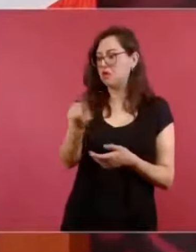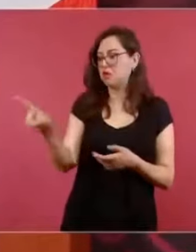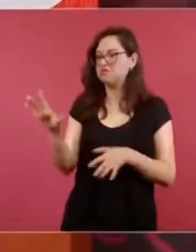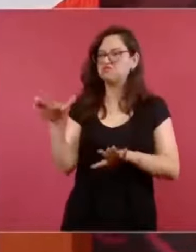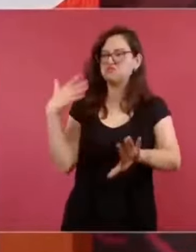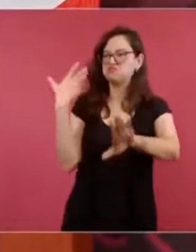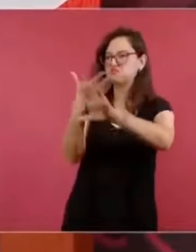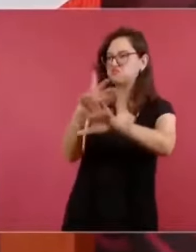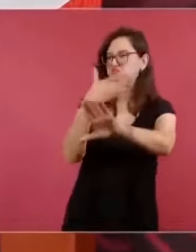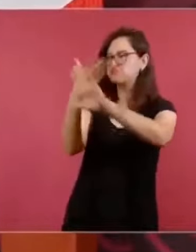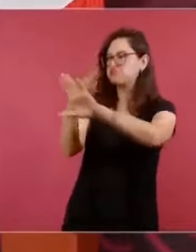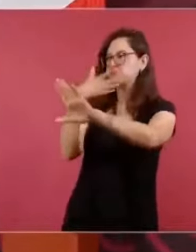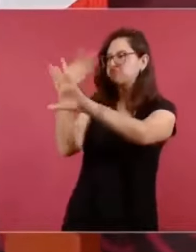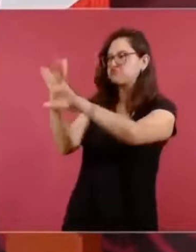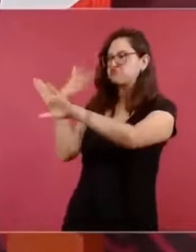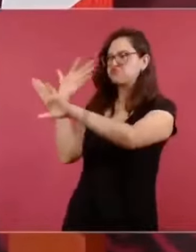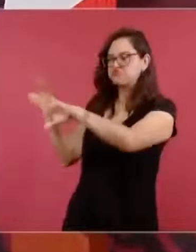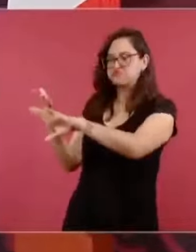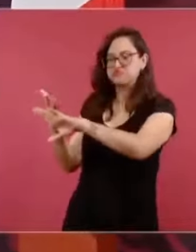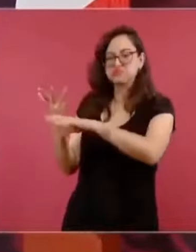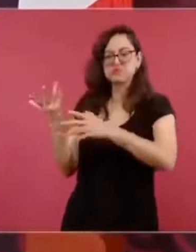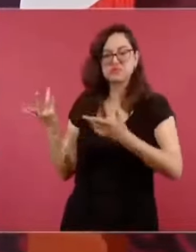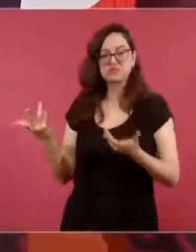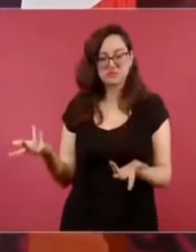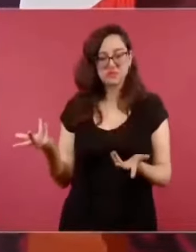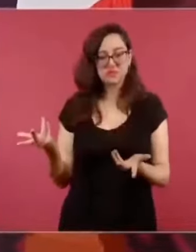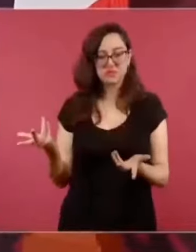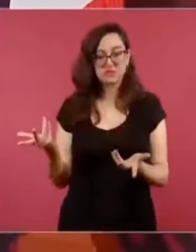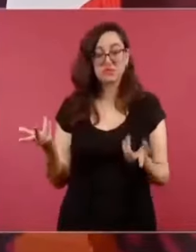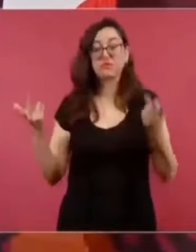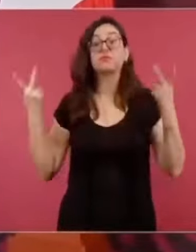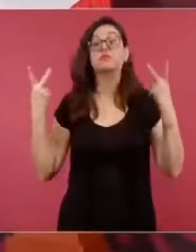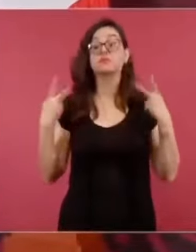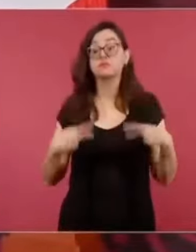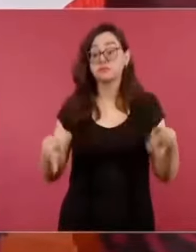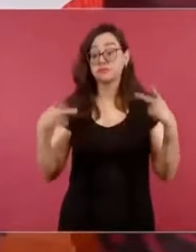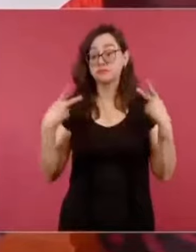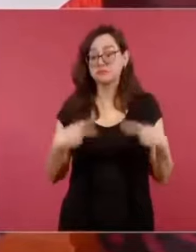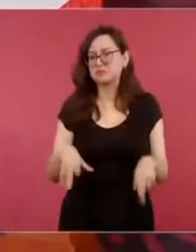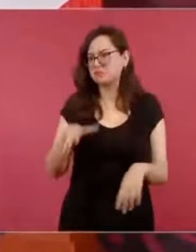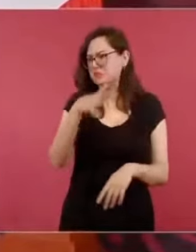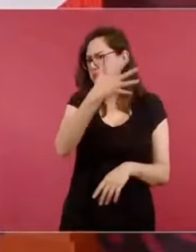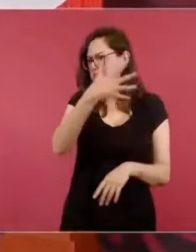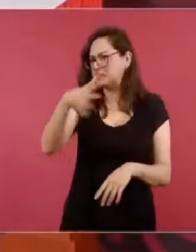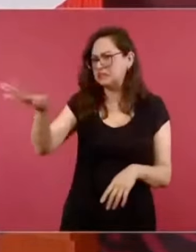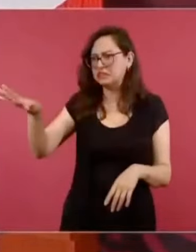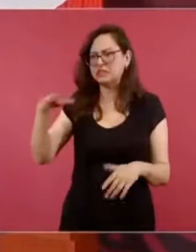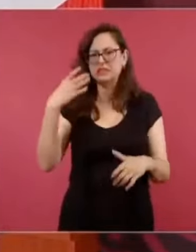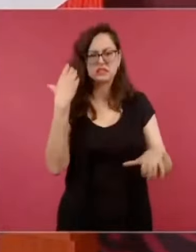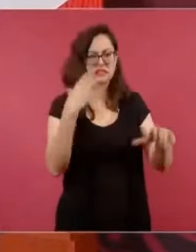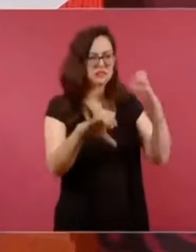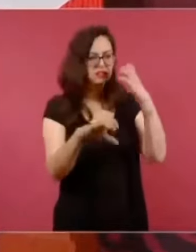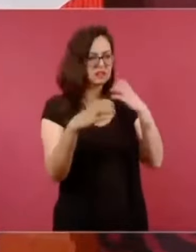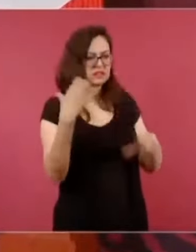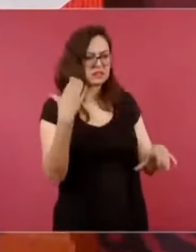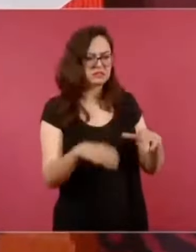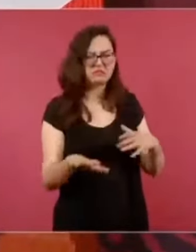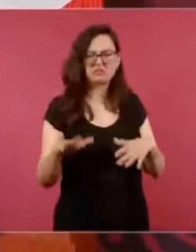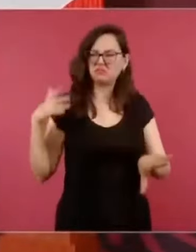rivales, a los usuarios que lo cuestionaban o criticaban. En marzo, el